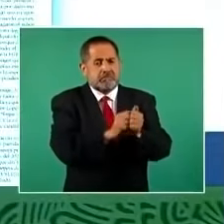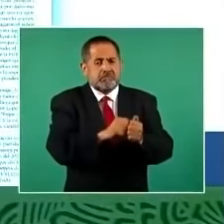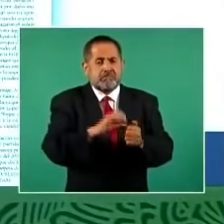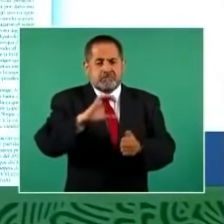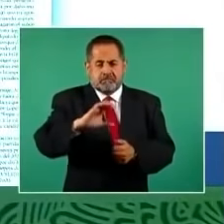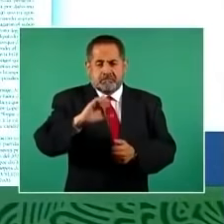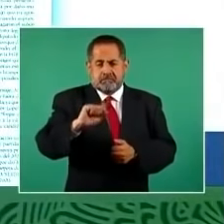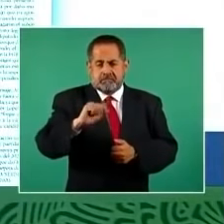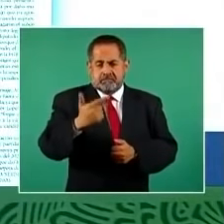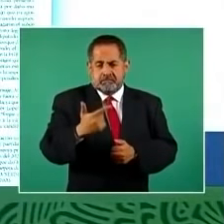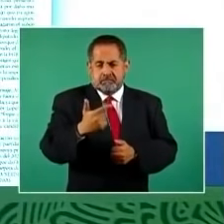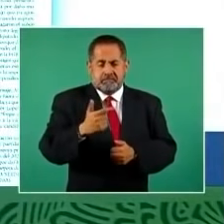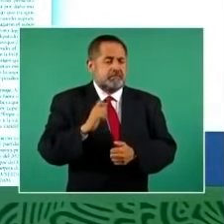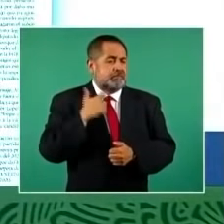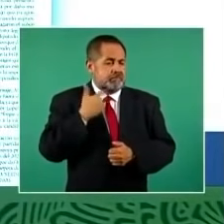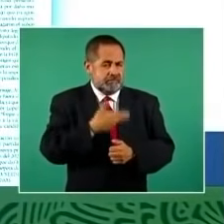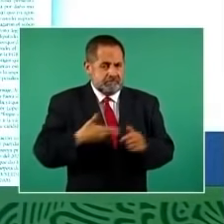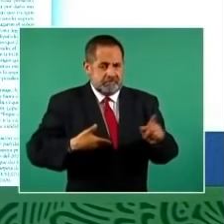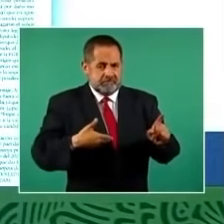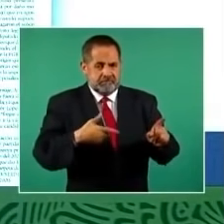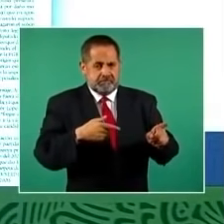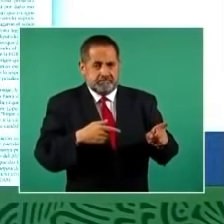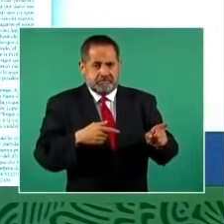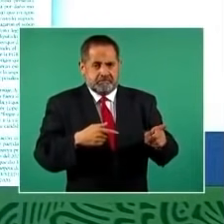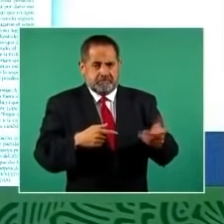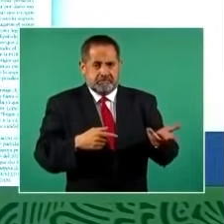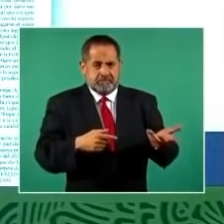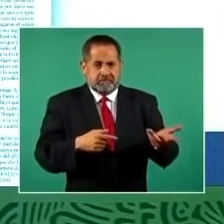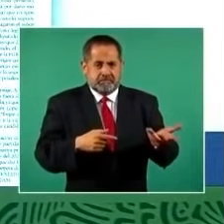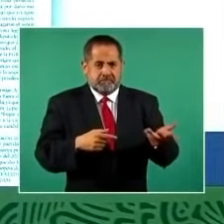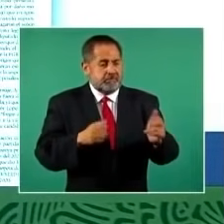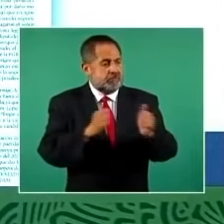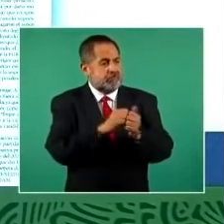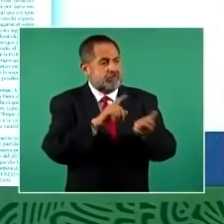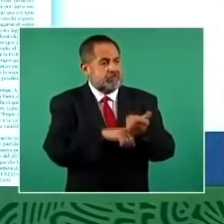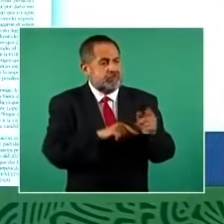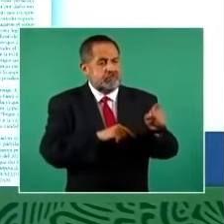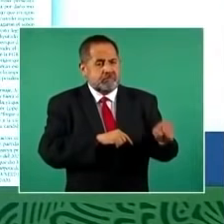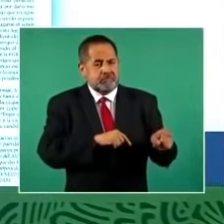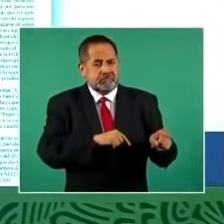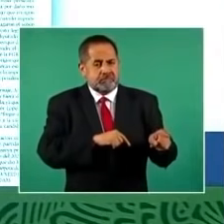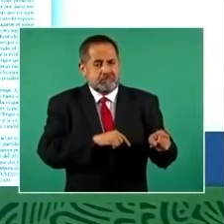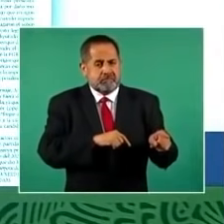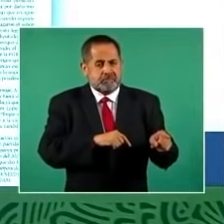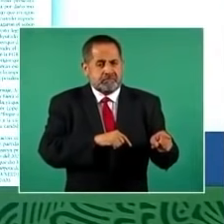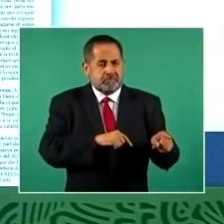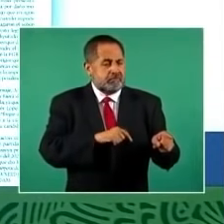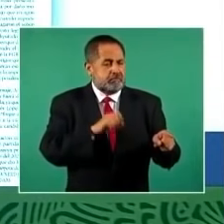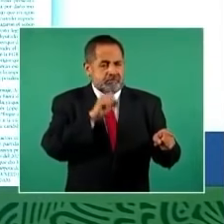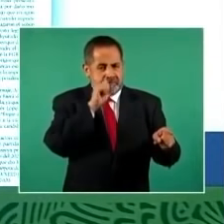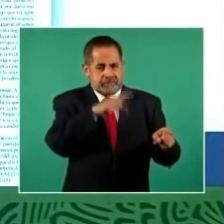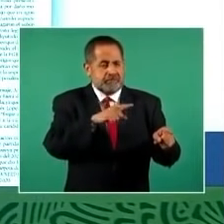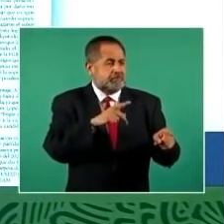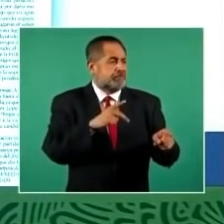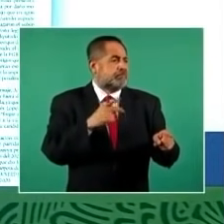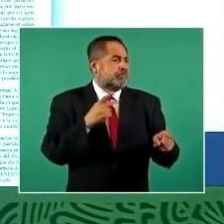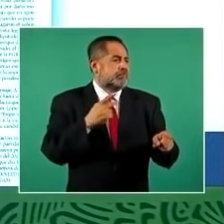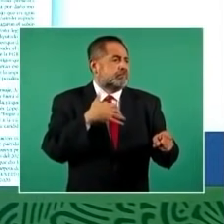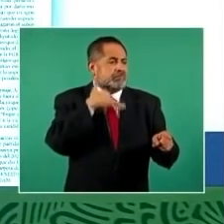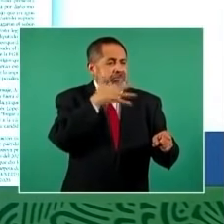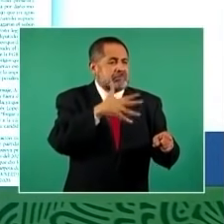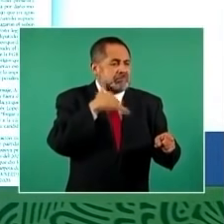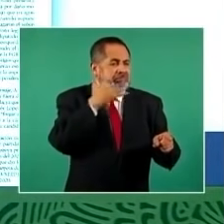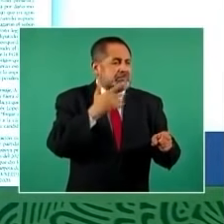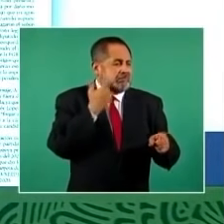otro sentido, el juez de control Gustavo Aquiles Villaseñor determinó posponer la audiencia contra Ricardo